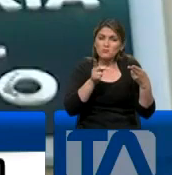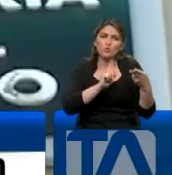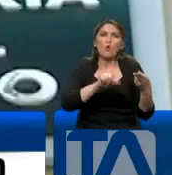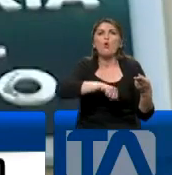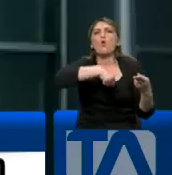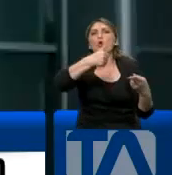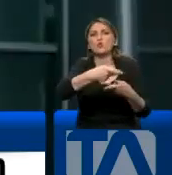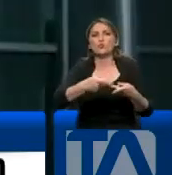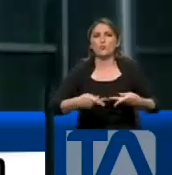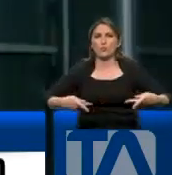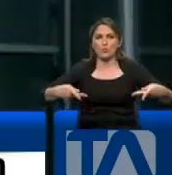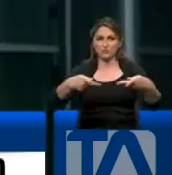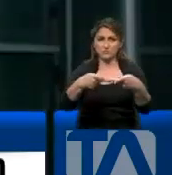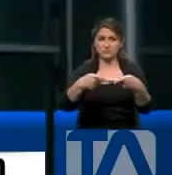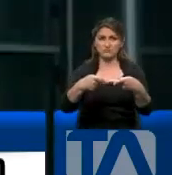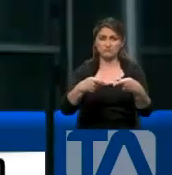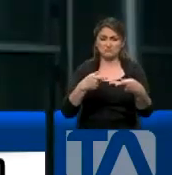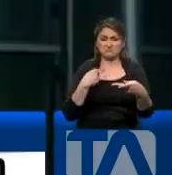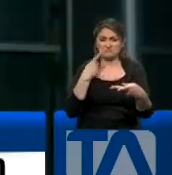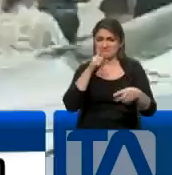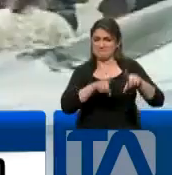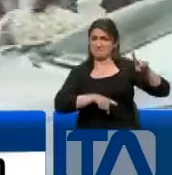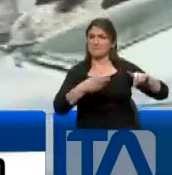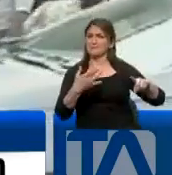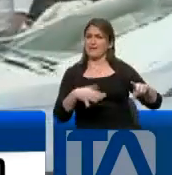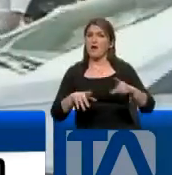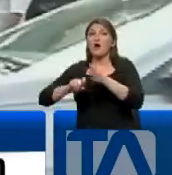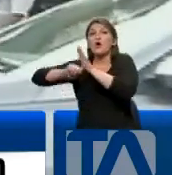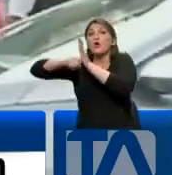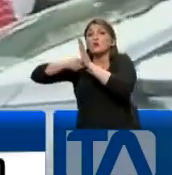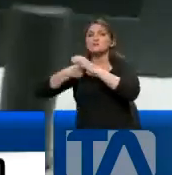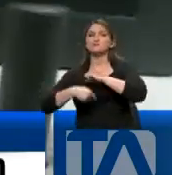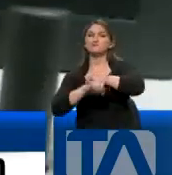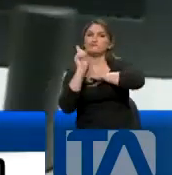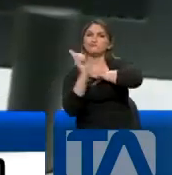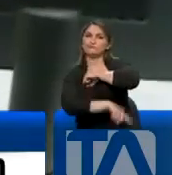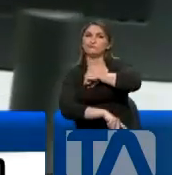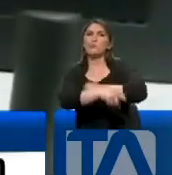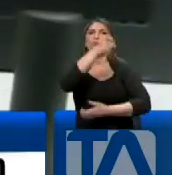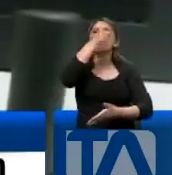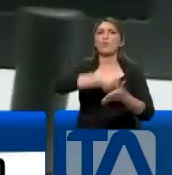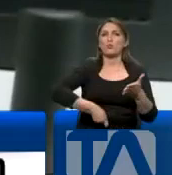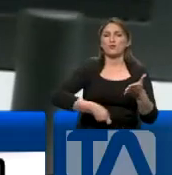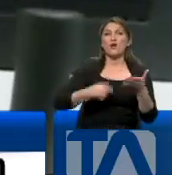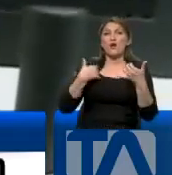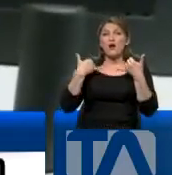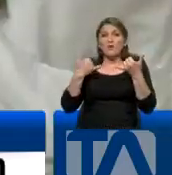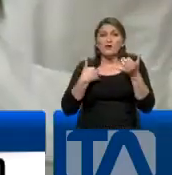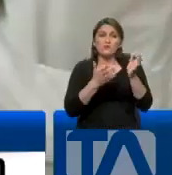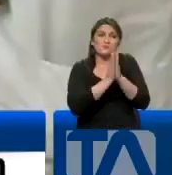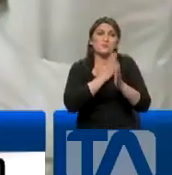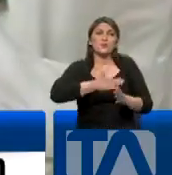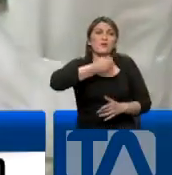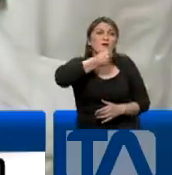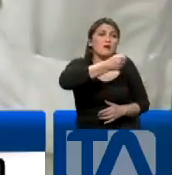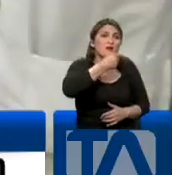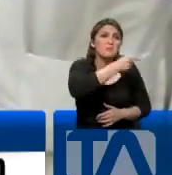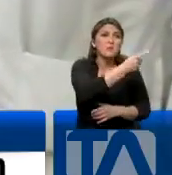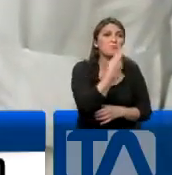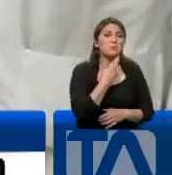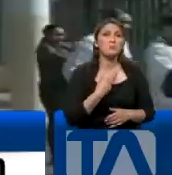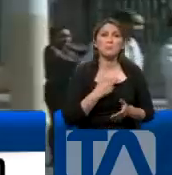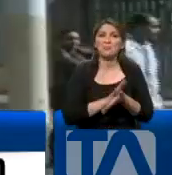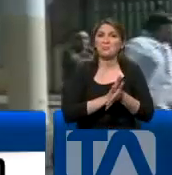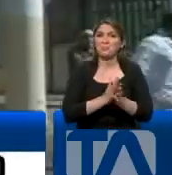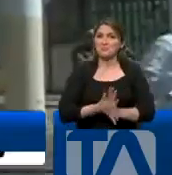la Contraloría emitió glosas a varios de los involucrados. Solicitamos una entrevista con las autoridades de esta Casa de Salud. Aún no recibimos